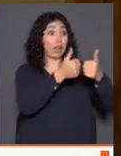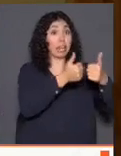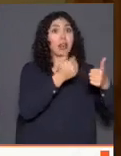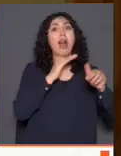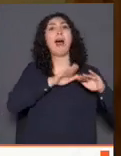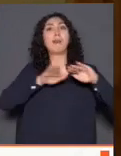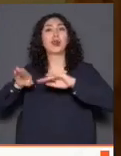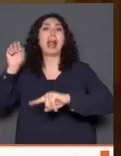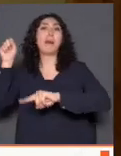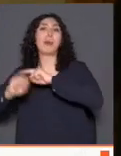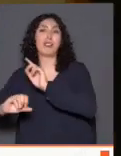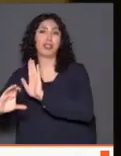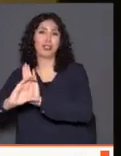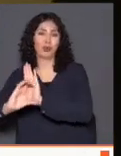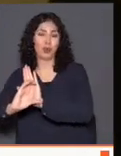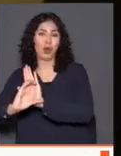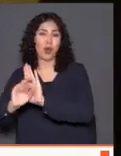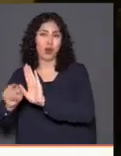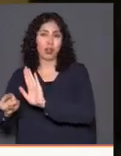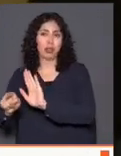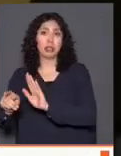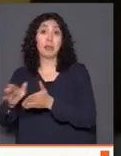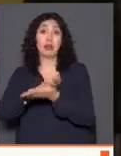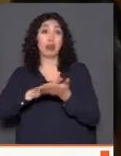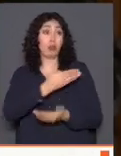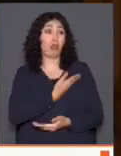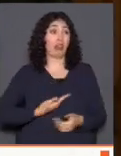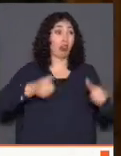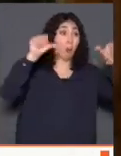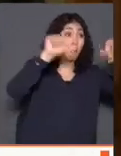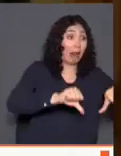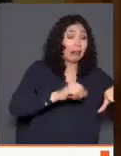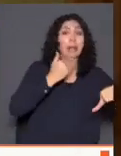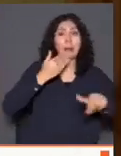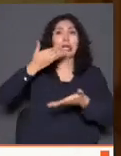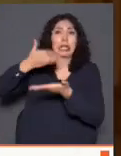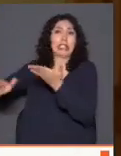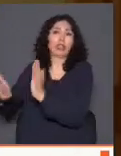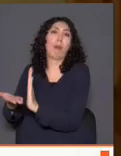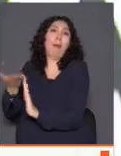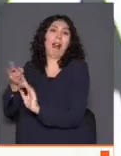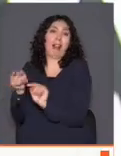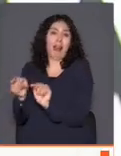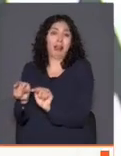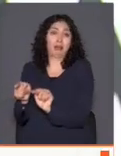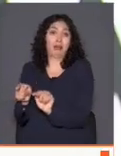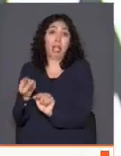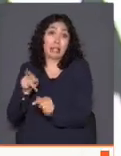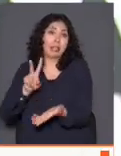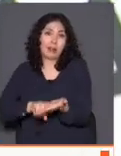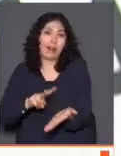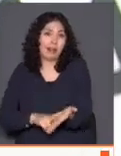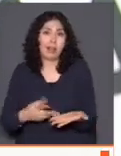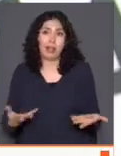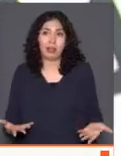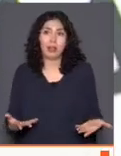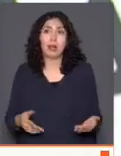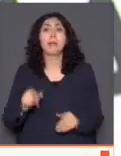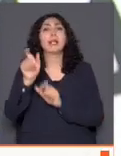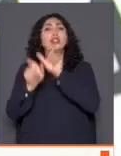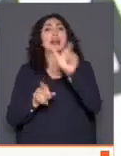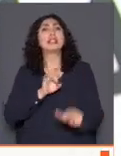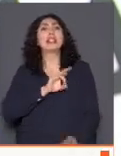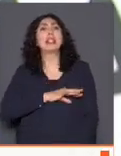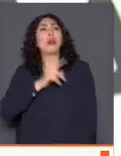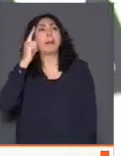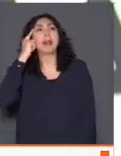los desaciertos va a contribuir a que el rechazo se eleve. Esa es la realidad hoy día, para que no nos engañemos entre nosotros. Los chilenos están relacionando al gobierno con el